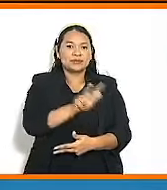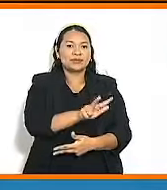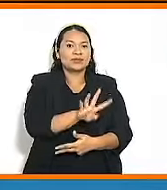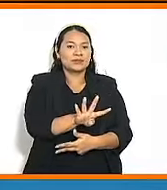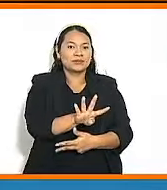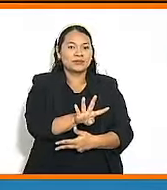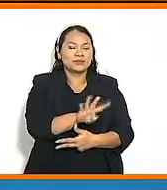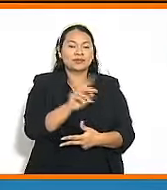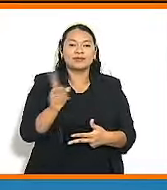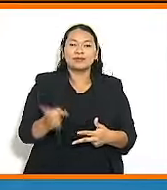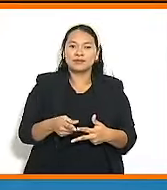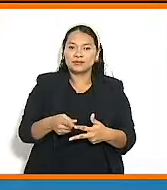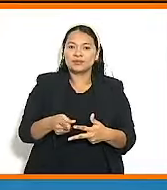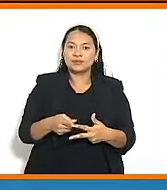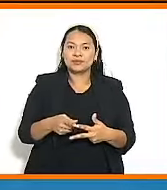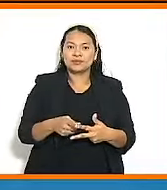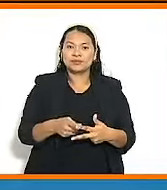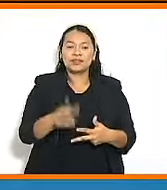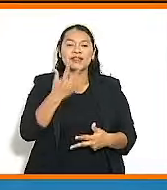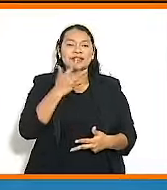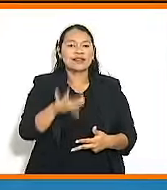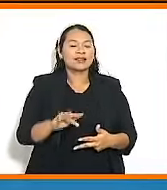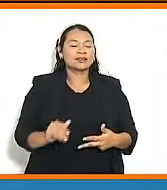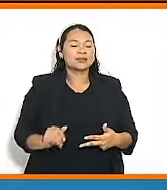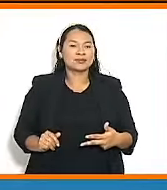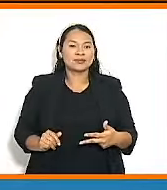34, segundo número, suerte.